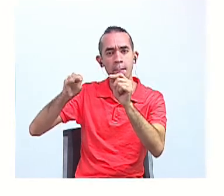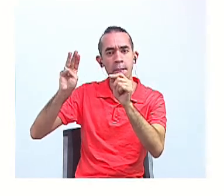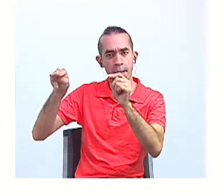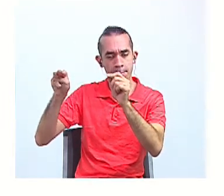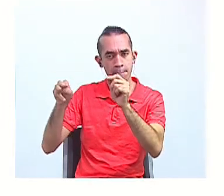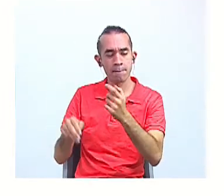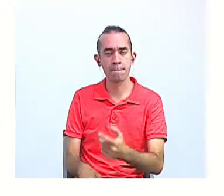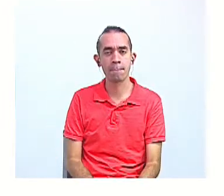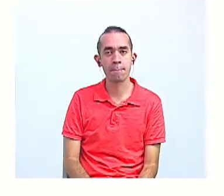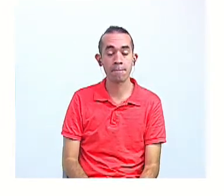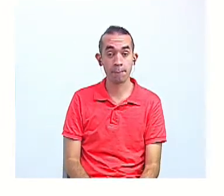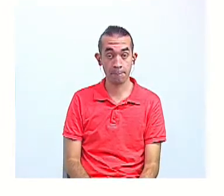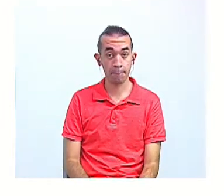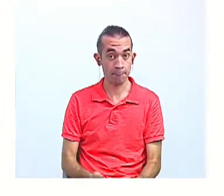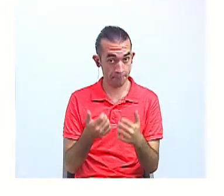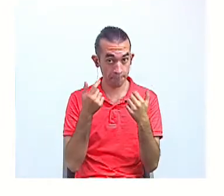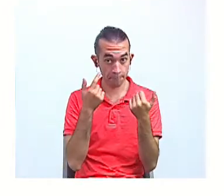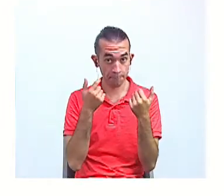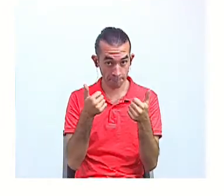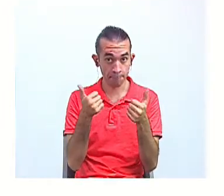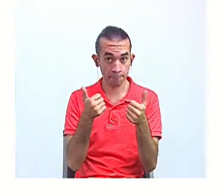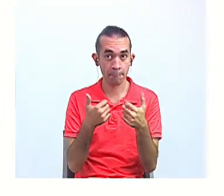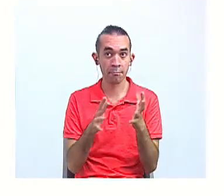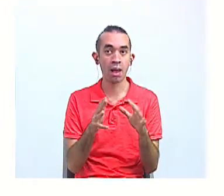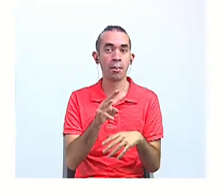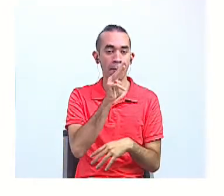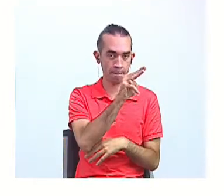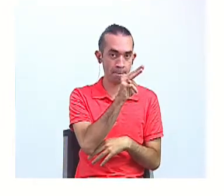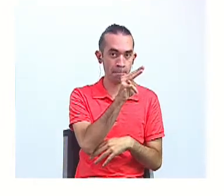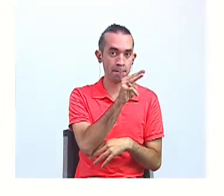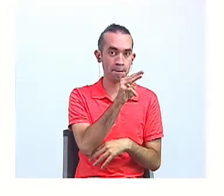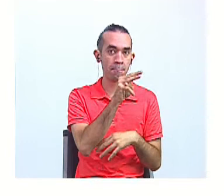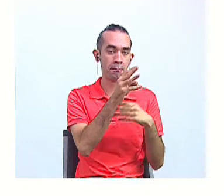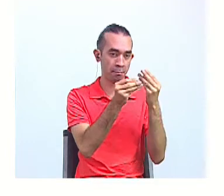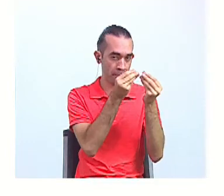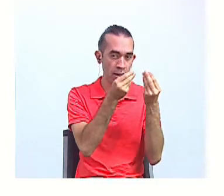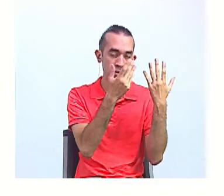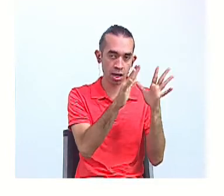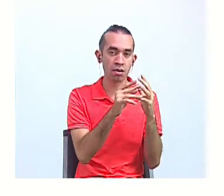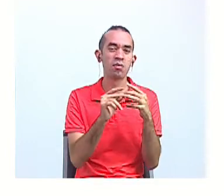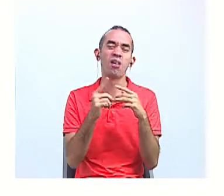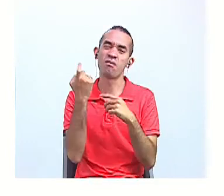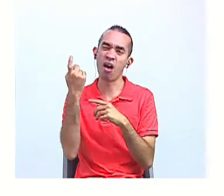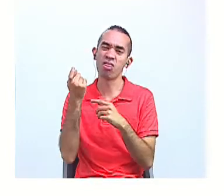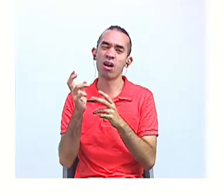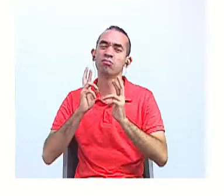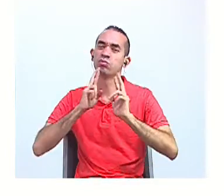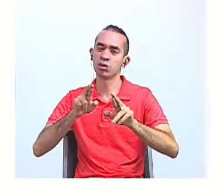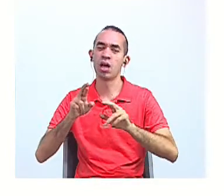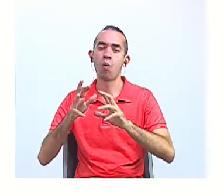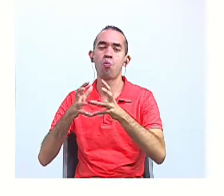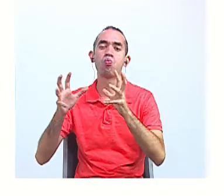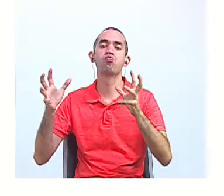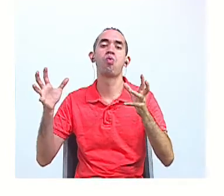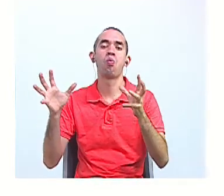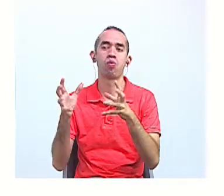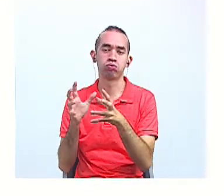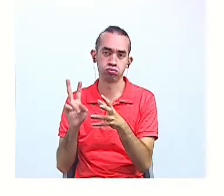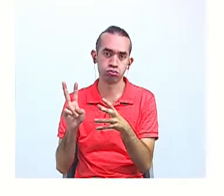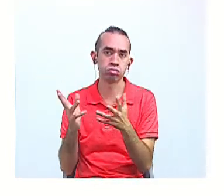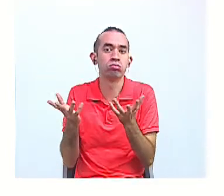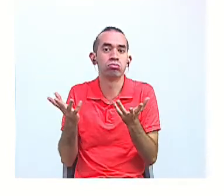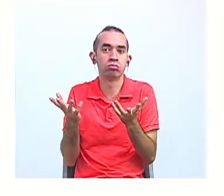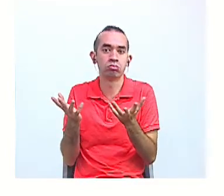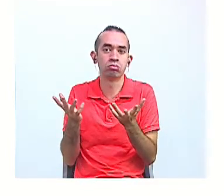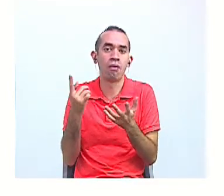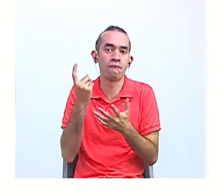Muy bien, como les decía, entonces ya tenemos la masa, pero requerimos hacer unas conversiones para obtener el volumen de esta esfera y